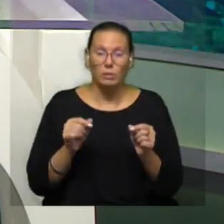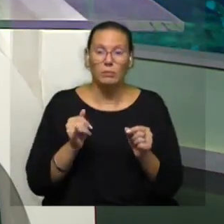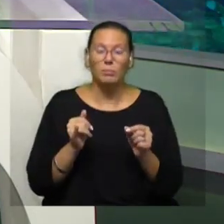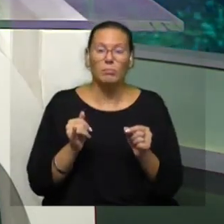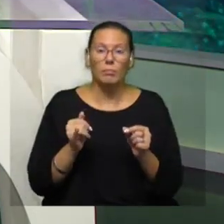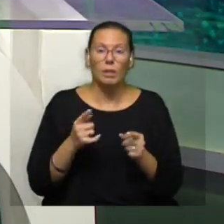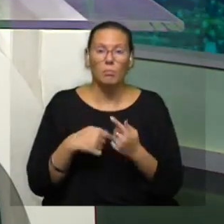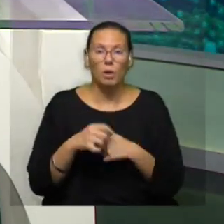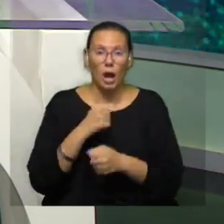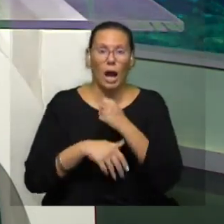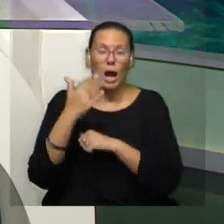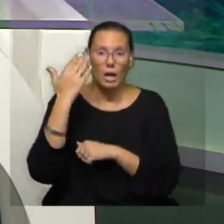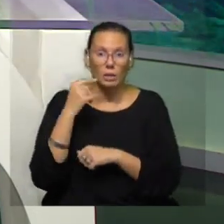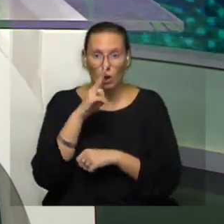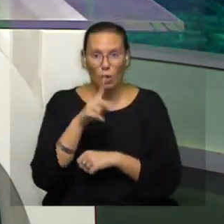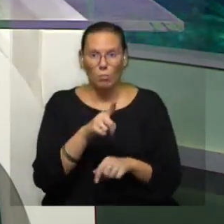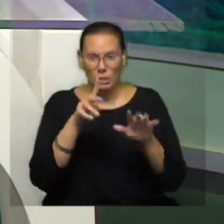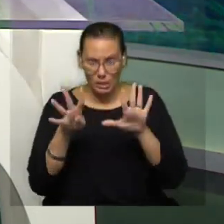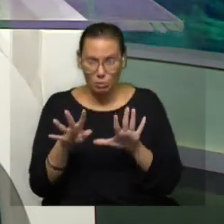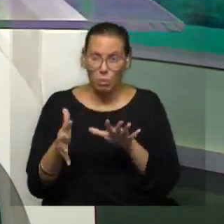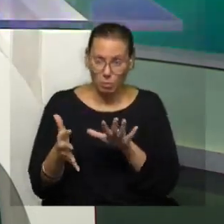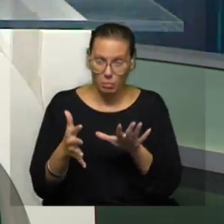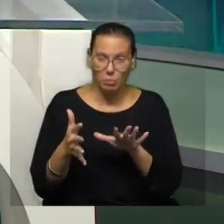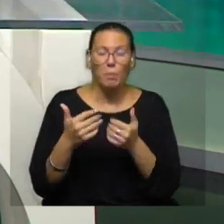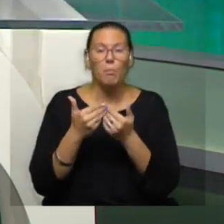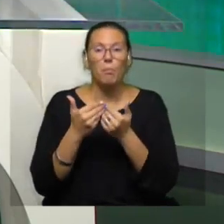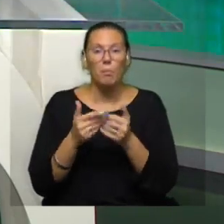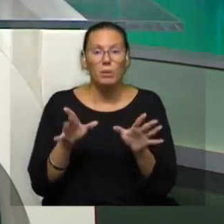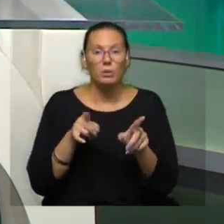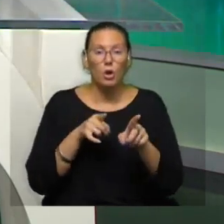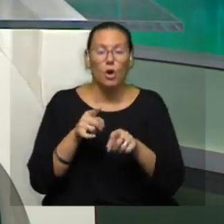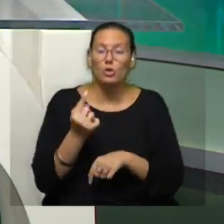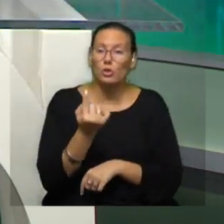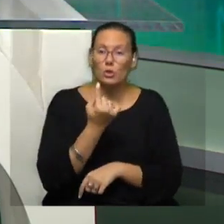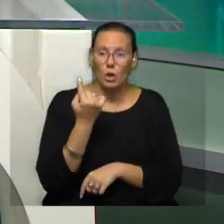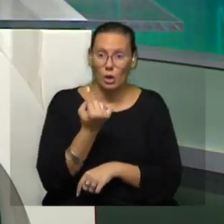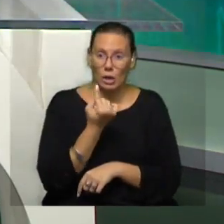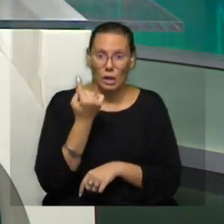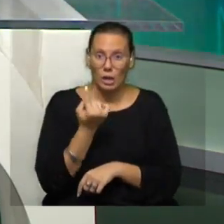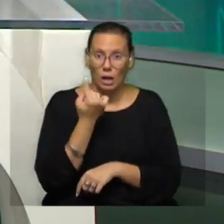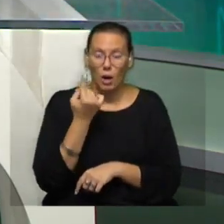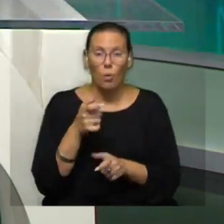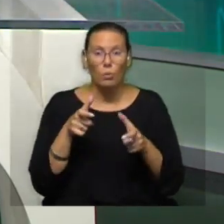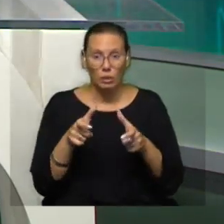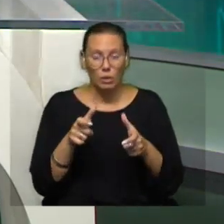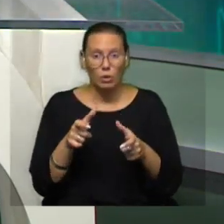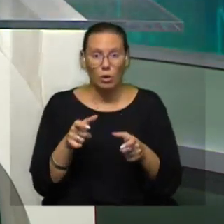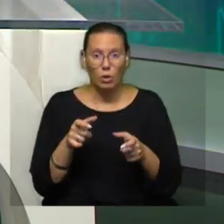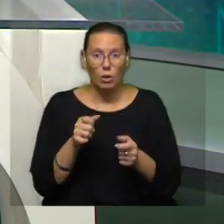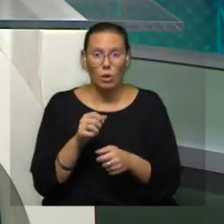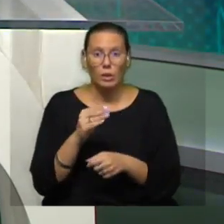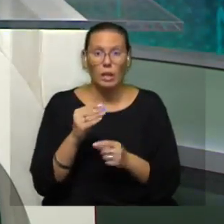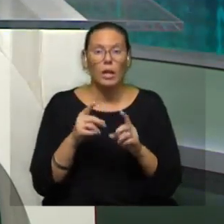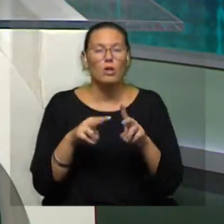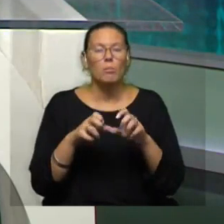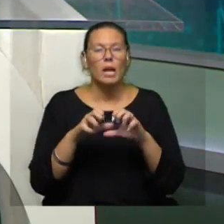pero hace unos años, desde 2019 por ahí, empezó su carrera solista, tiene un álbum editado que se llama